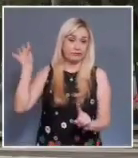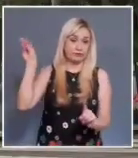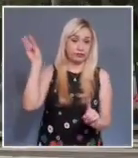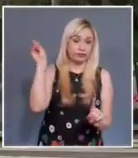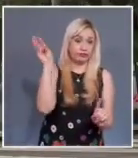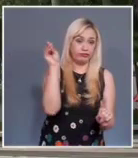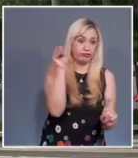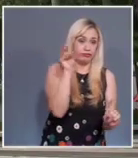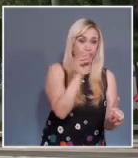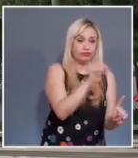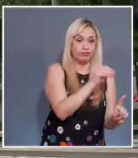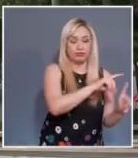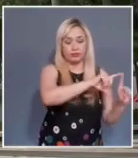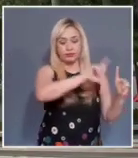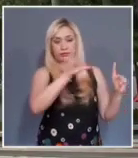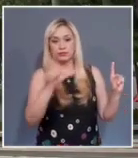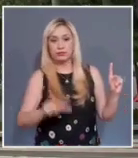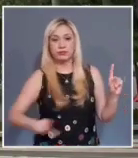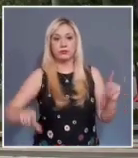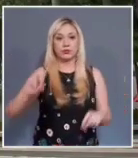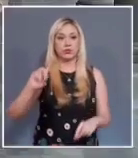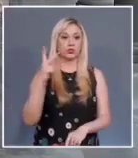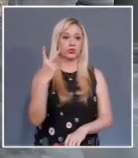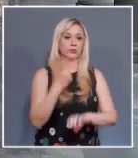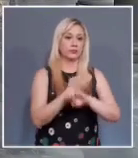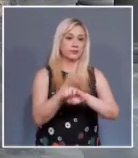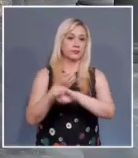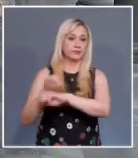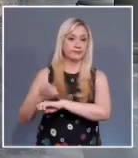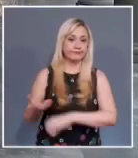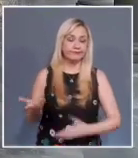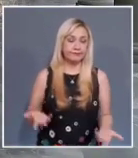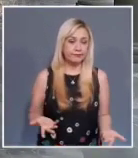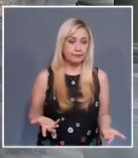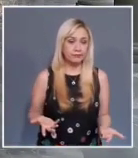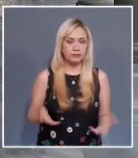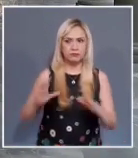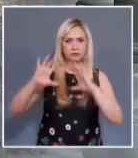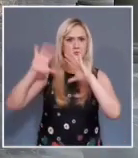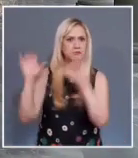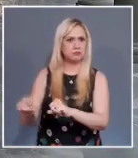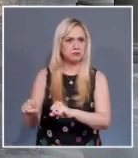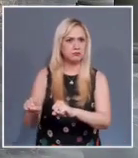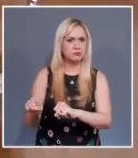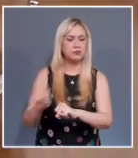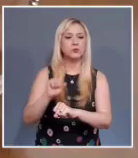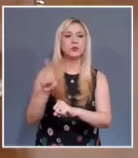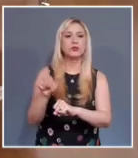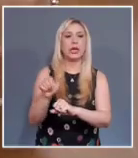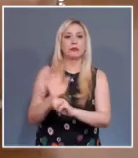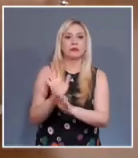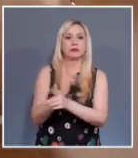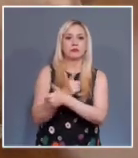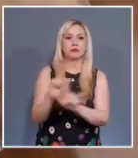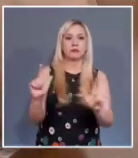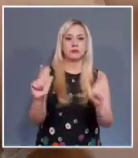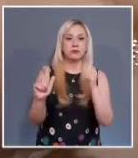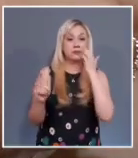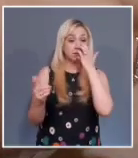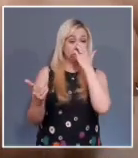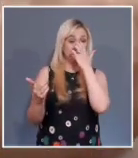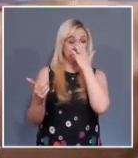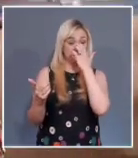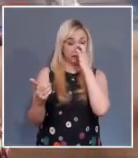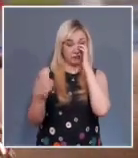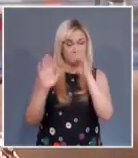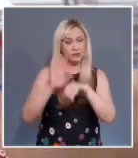caso concreto de la jueza Sánchez Hernández, quien fue detenida y posteriormente liberada presuntamente por insultar a elementos de seguridad y